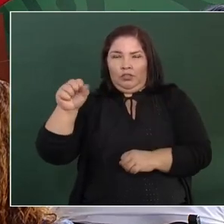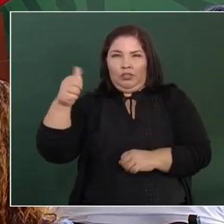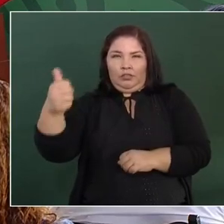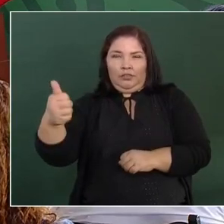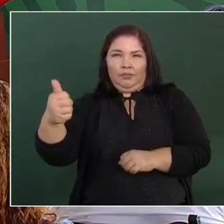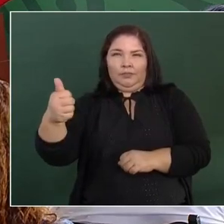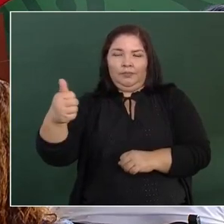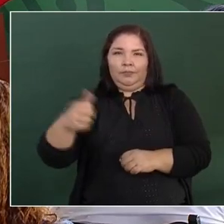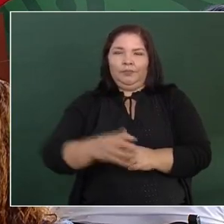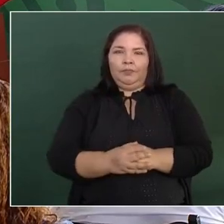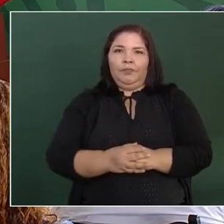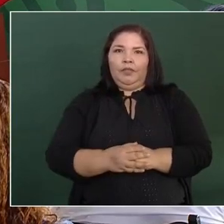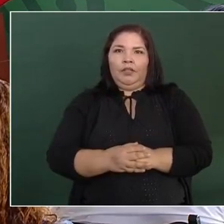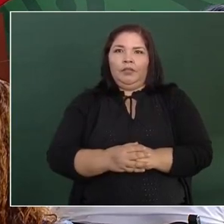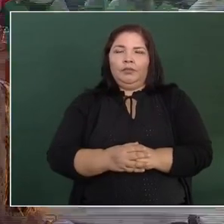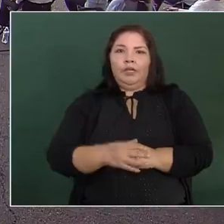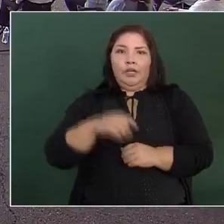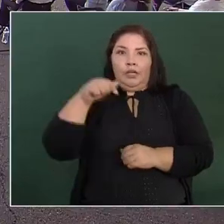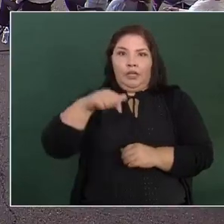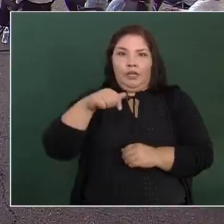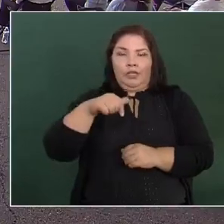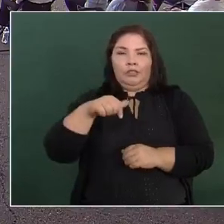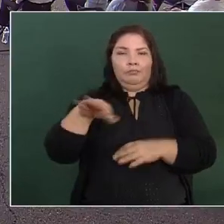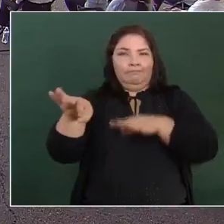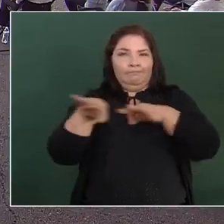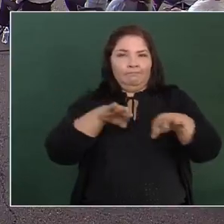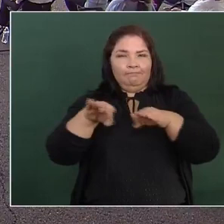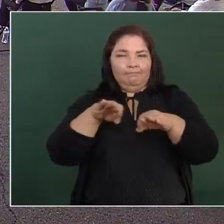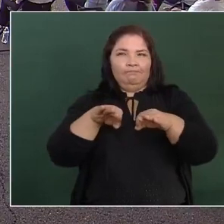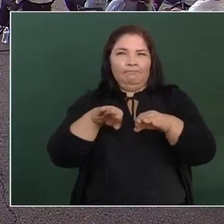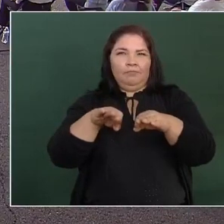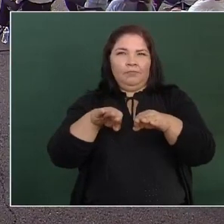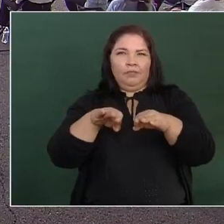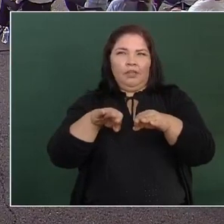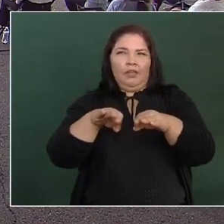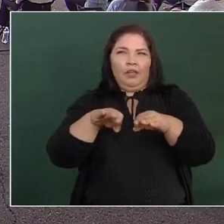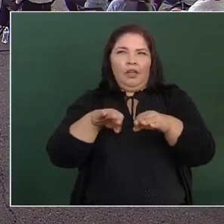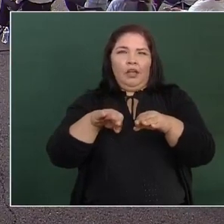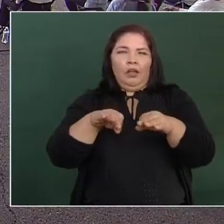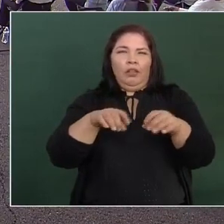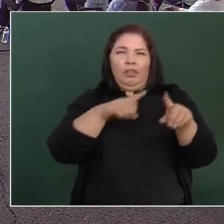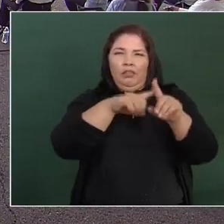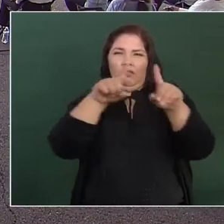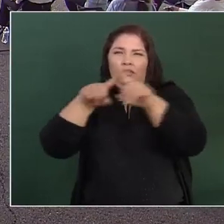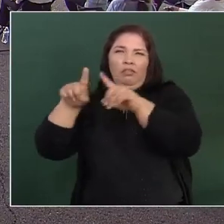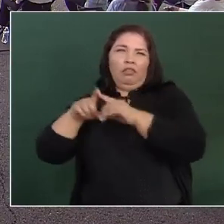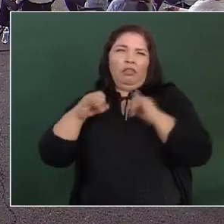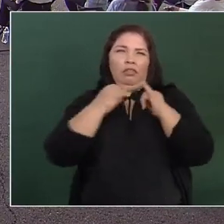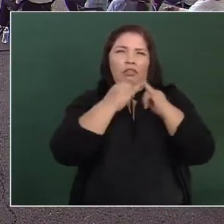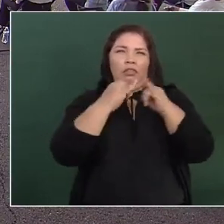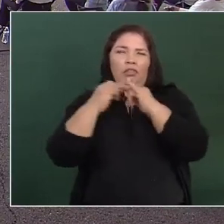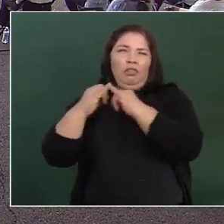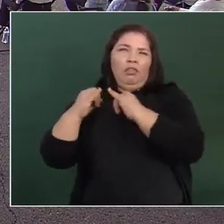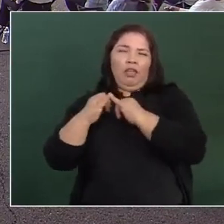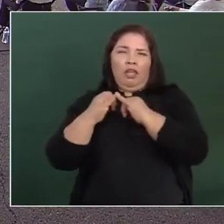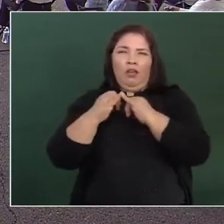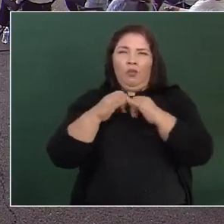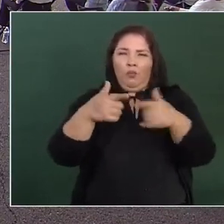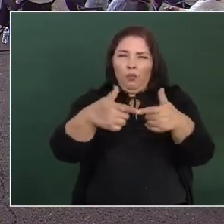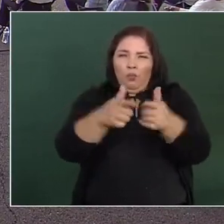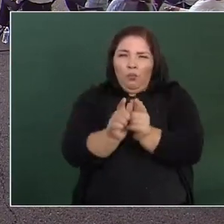4,966. Y en este es un trabajo de interinstitucional, se le llama el ETI, que es un equipo de